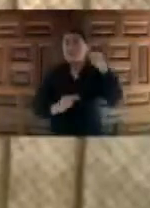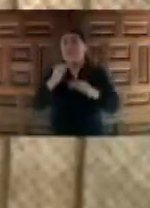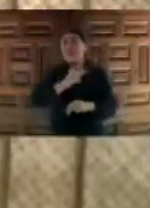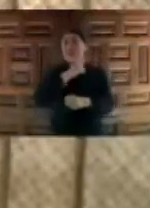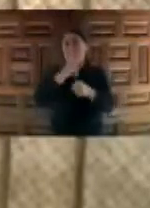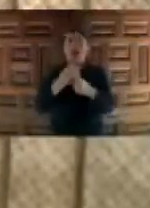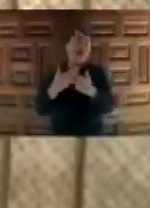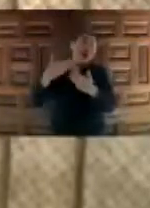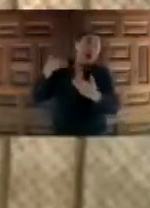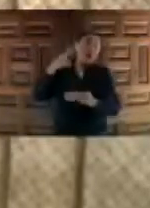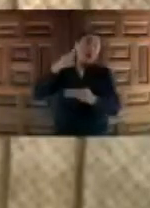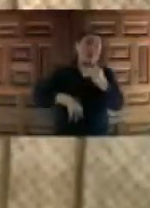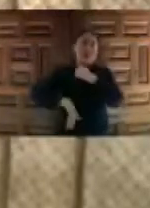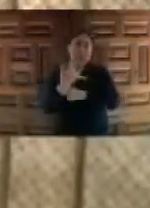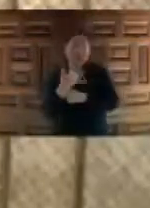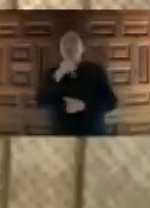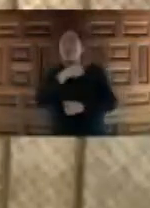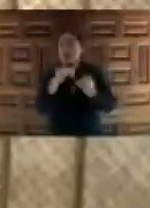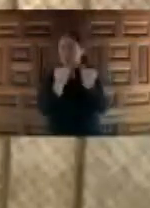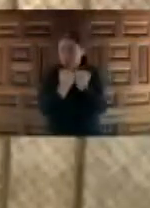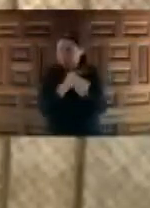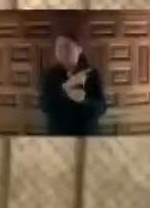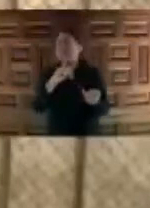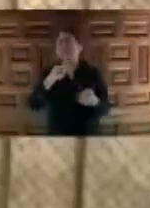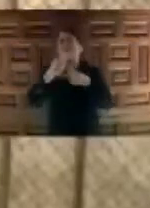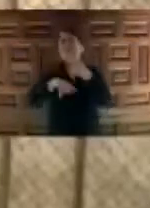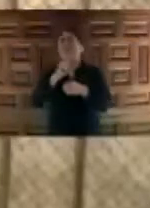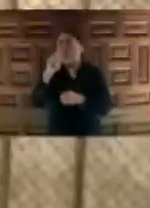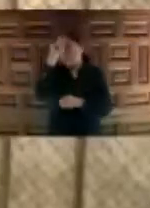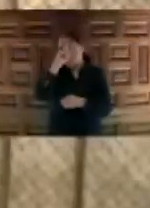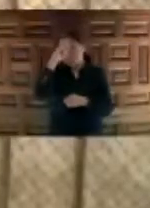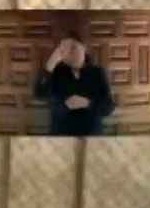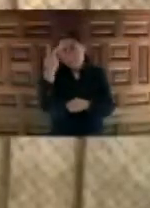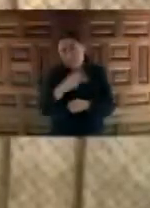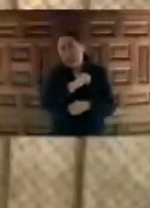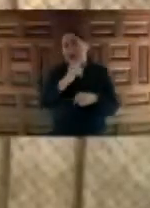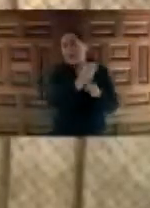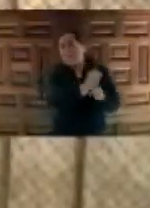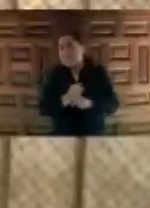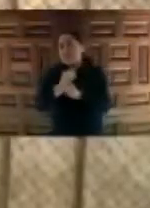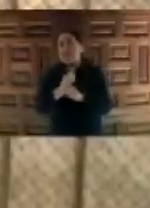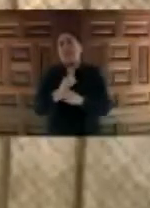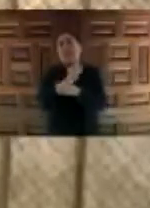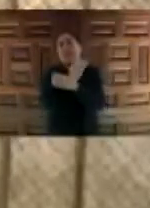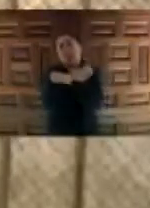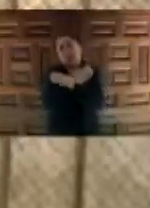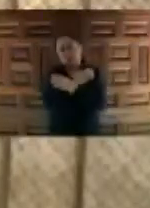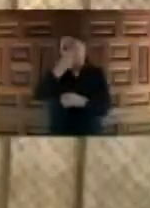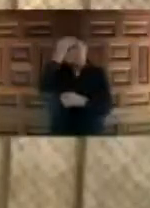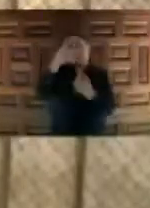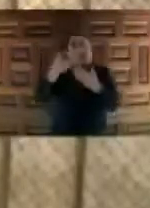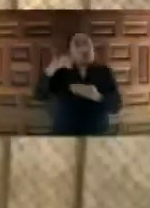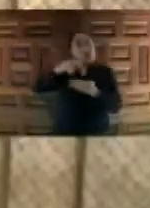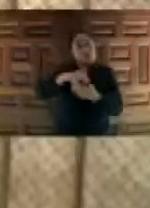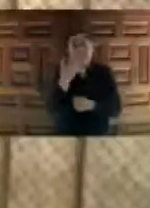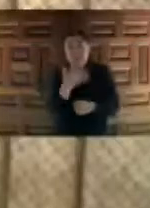el 2015 y también participa en el Consejo Mexicano de Investigación Educativa desde el año 2010,